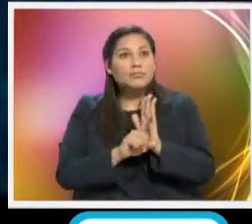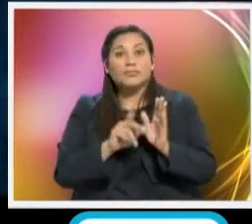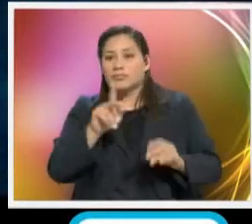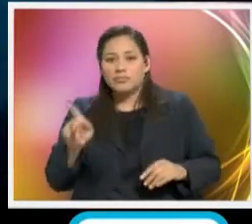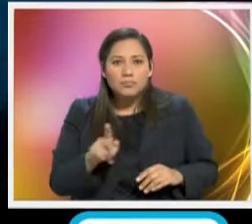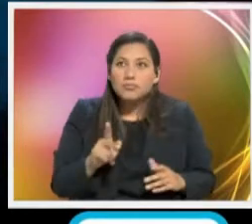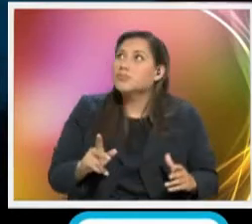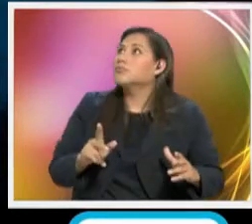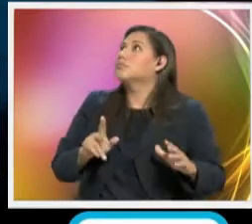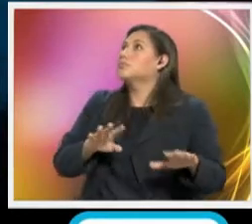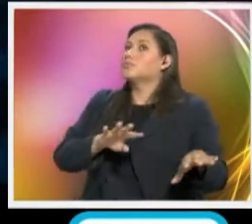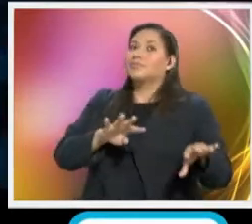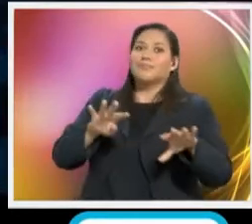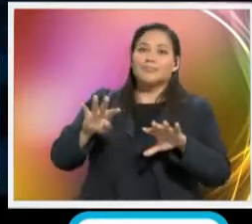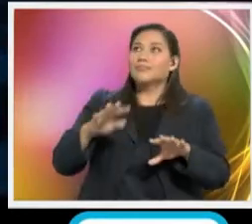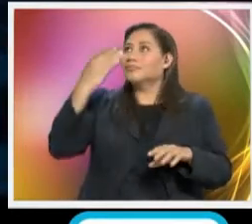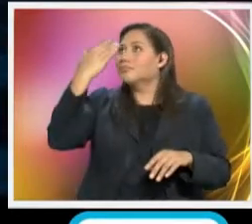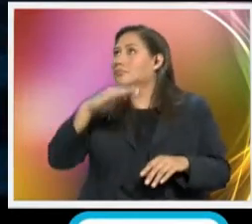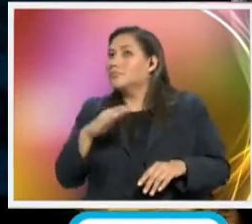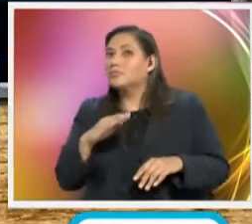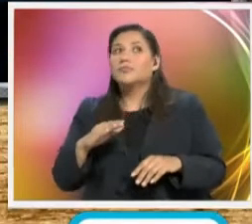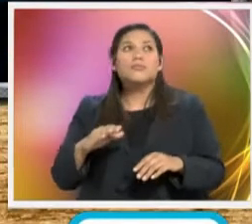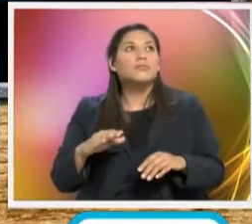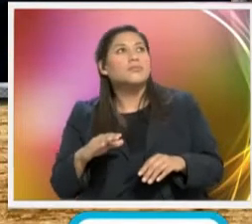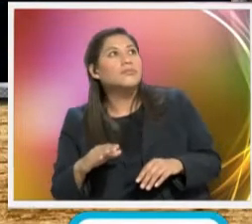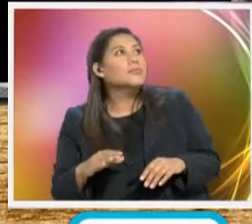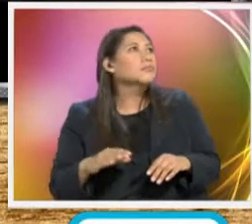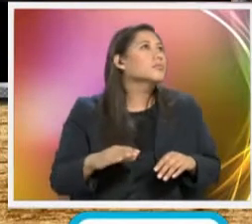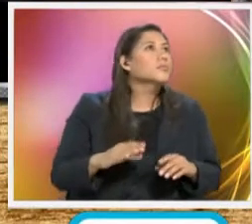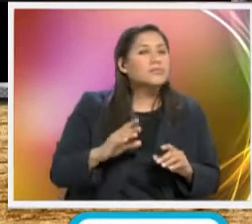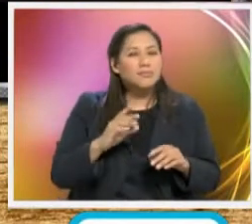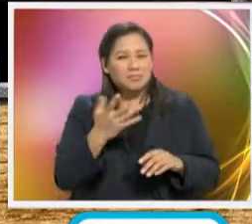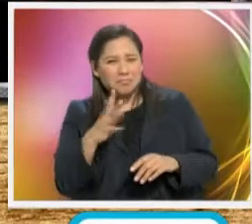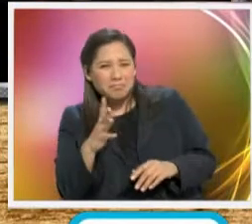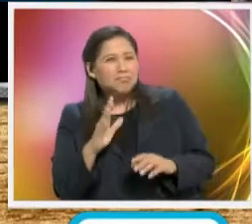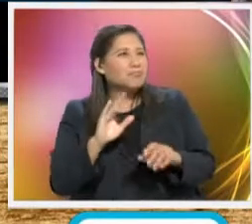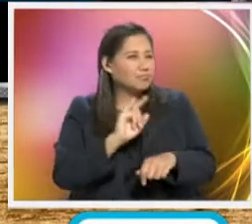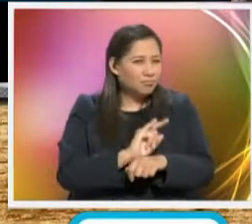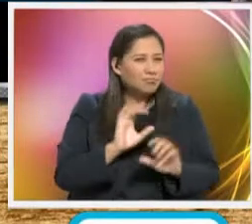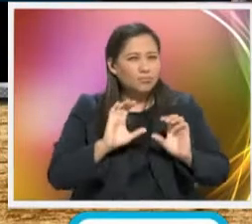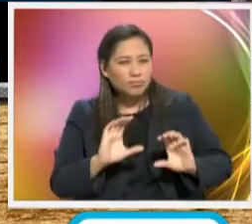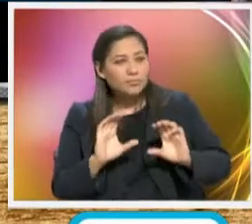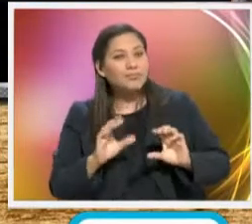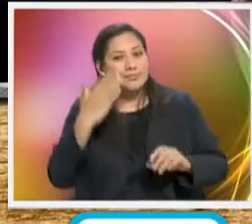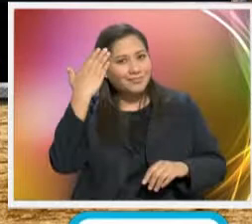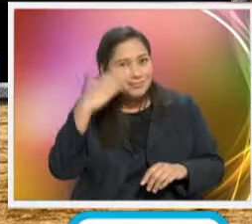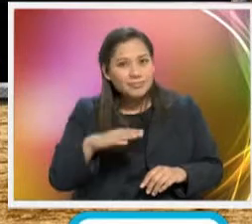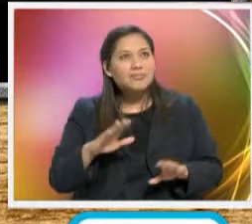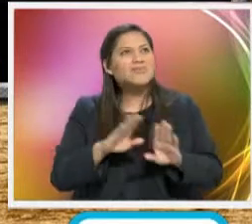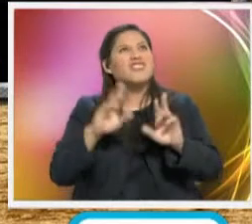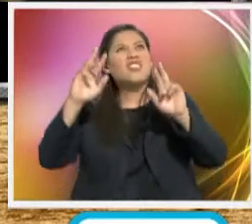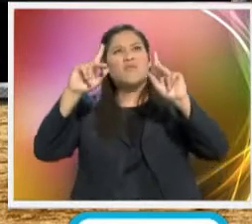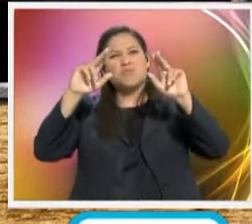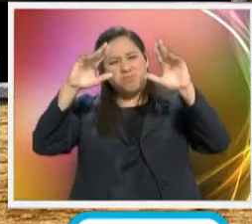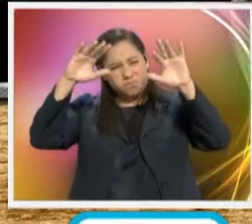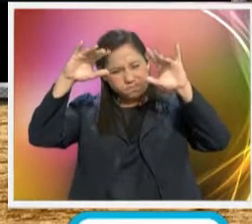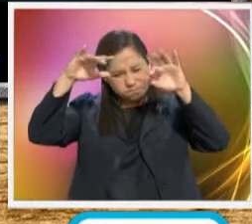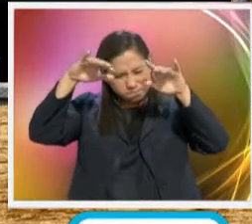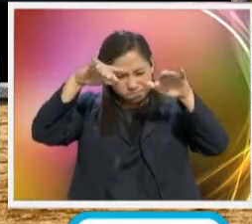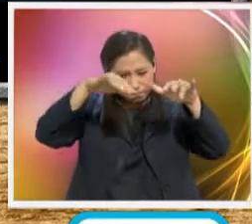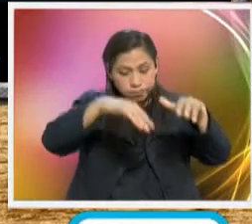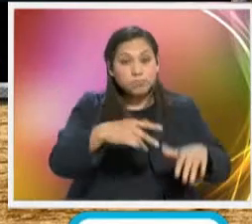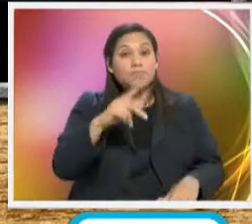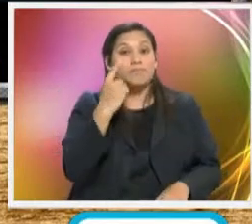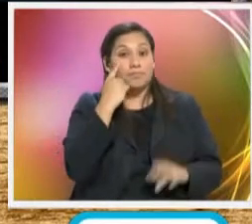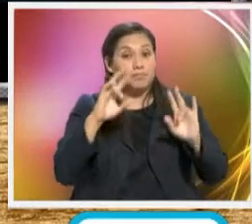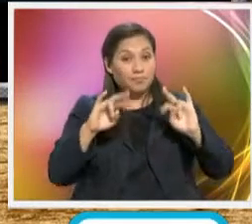pueblo, porque obviamente están prevenidos, ahí el pueblo medio que toma precaución, pero ya se imaginarán, película de desastre. Sí. Pero,